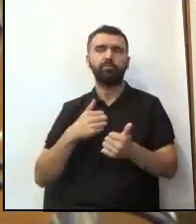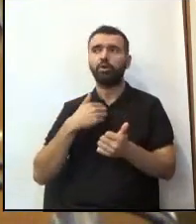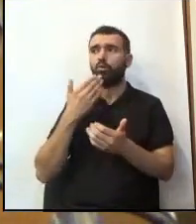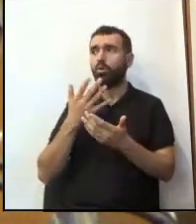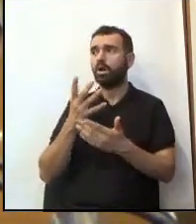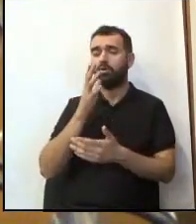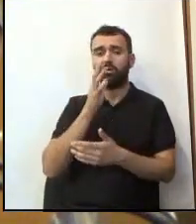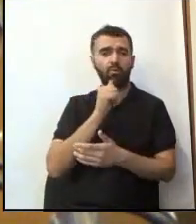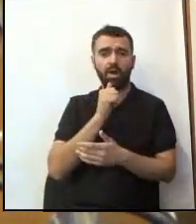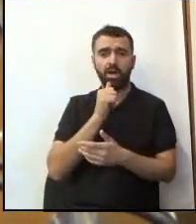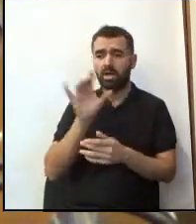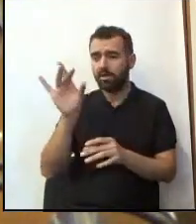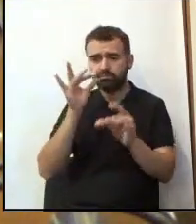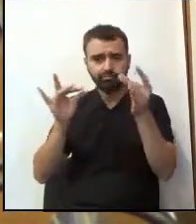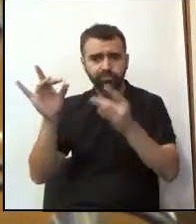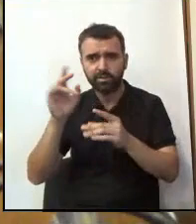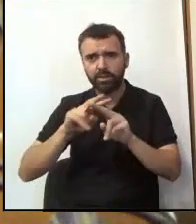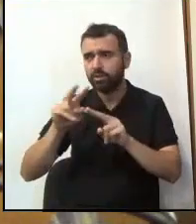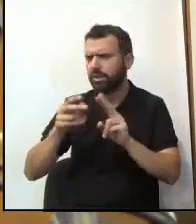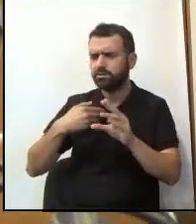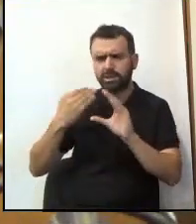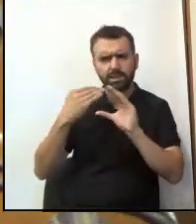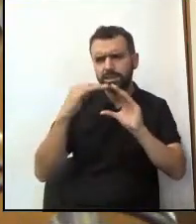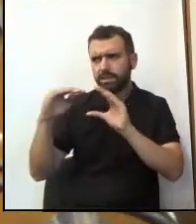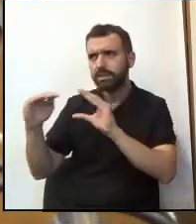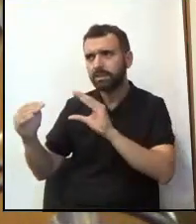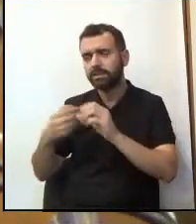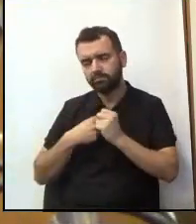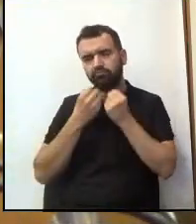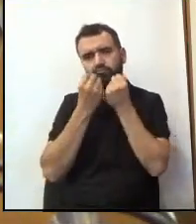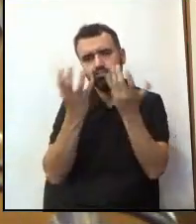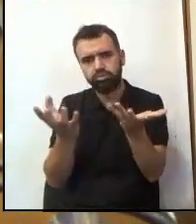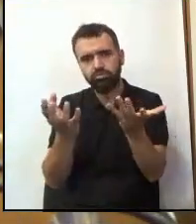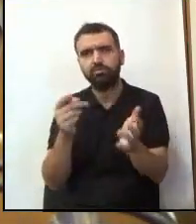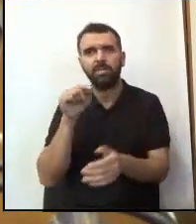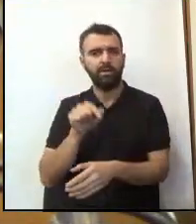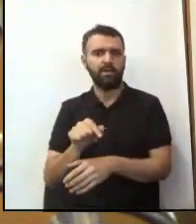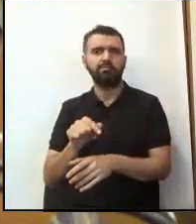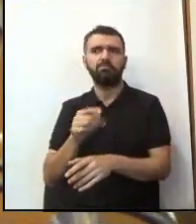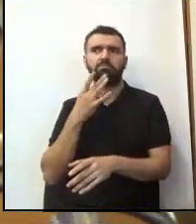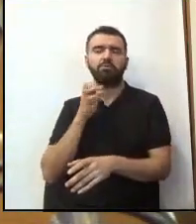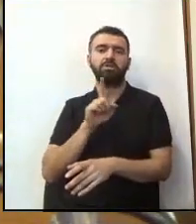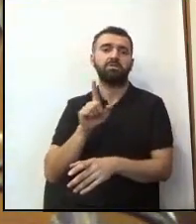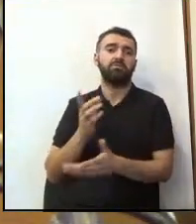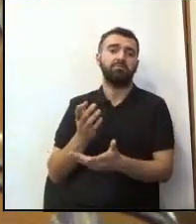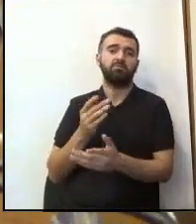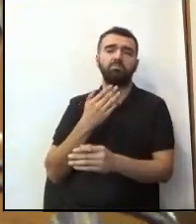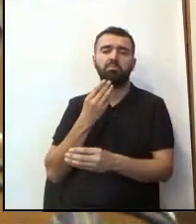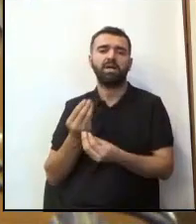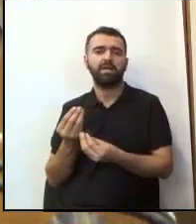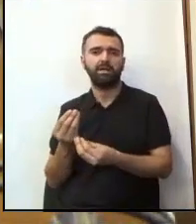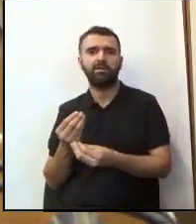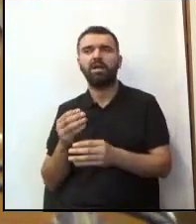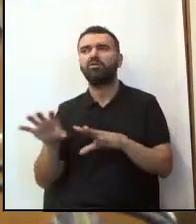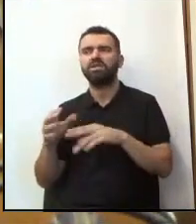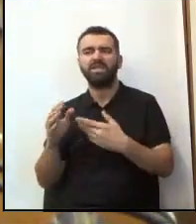encuentro ninguna solución y he mandado correos, los digo acá. O si no, porque en realidad, si no, con las cosas que ya se hicieron